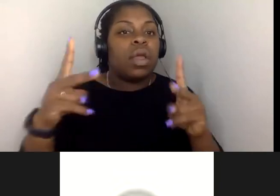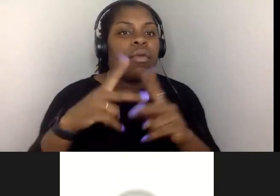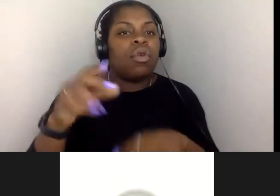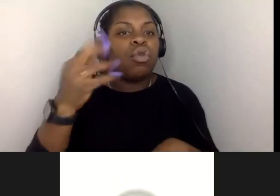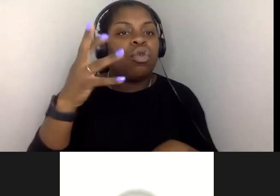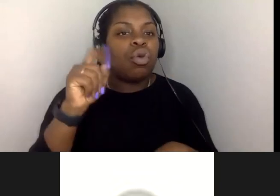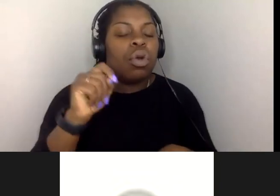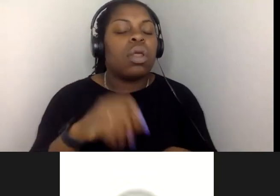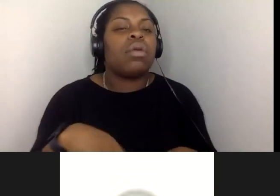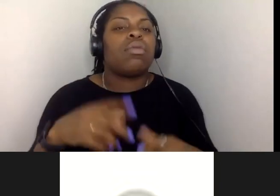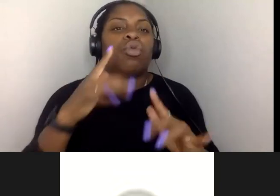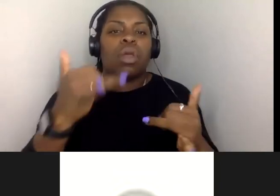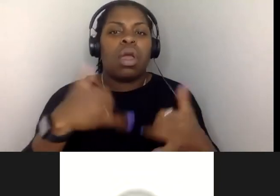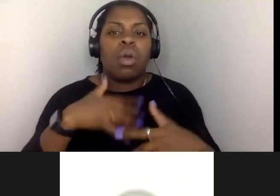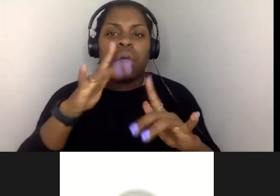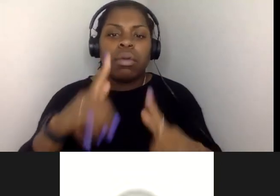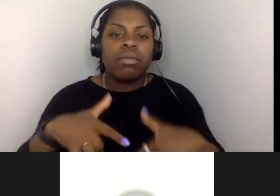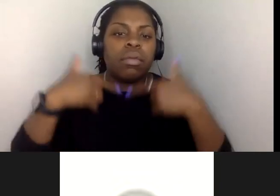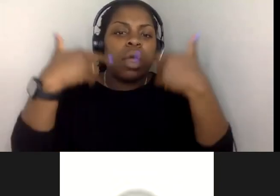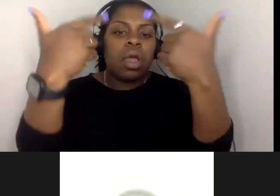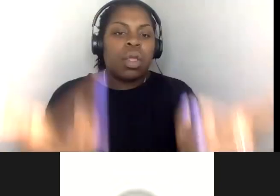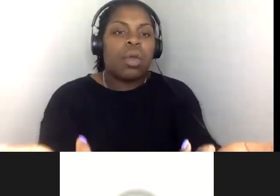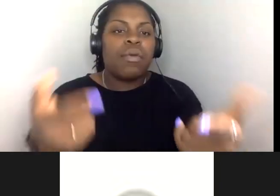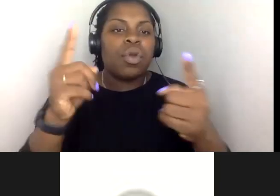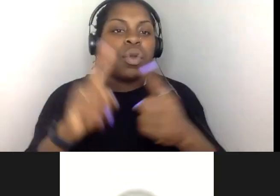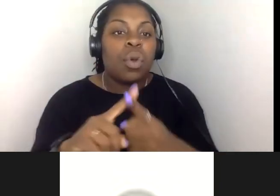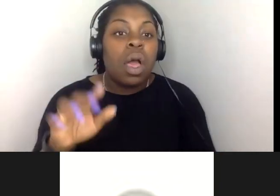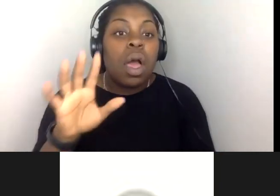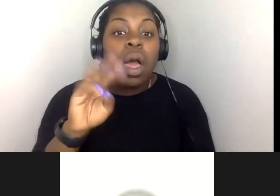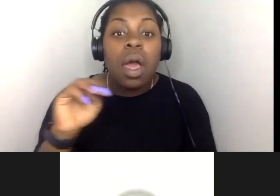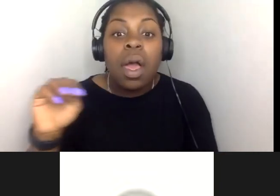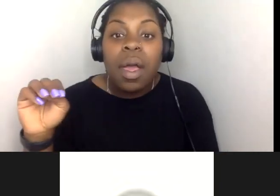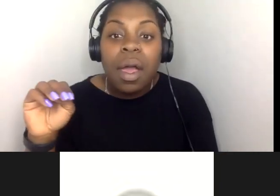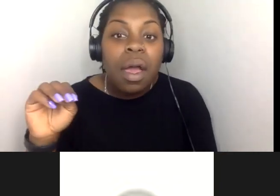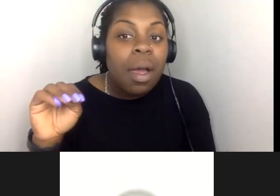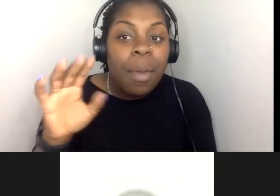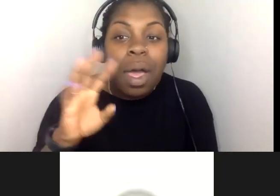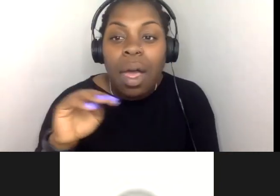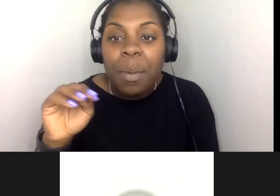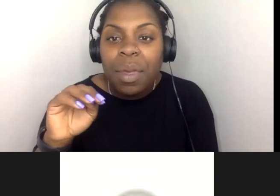carcelación electrónica. Gracias. Y se lo paso ahora a Dulani.